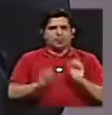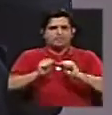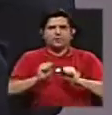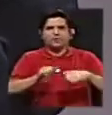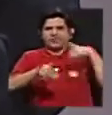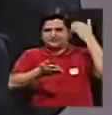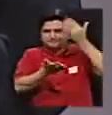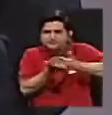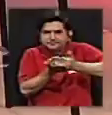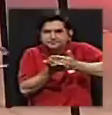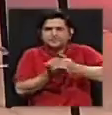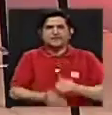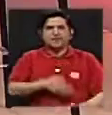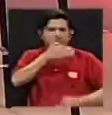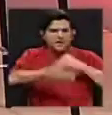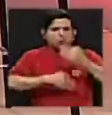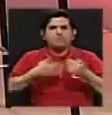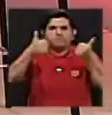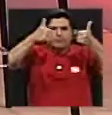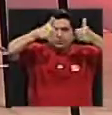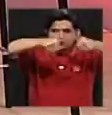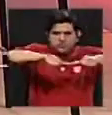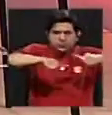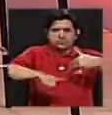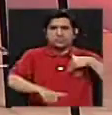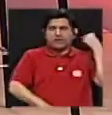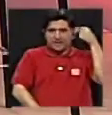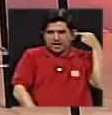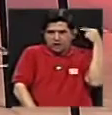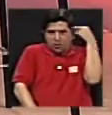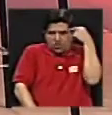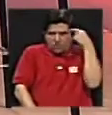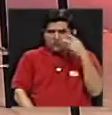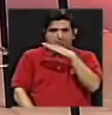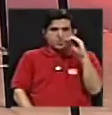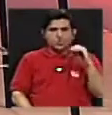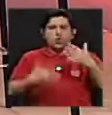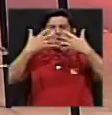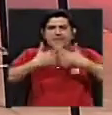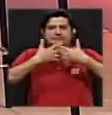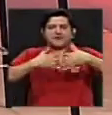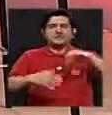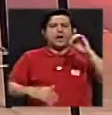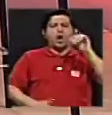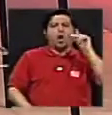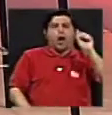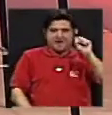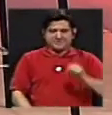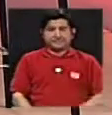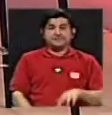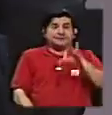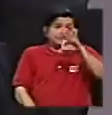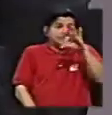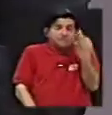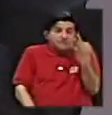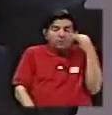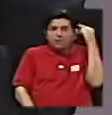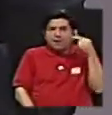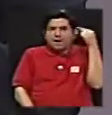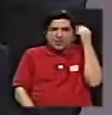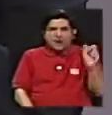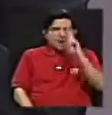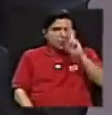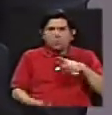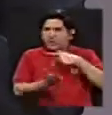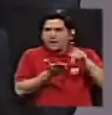impedir que haya una conciliación entre el gobierno y la empresa OAS, de tal manera que el Estado costarricense